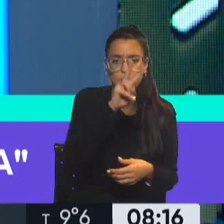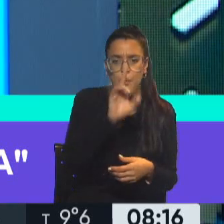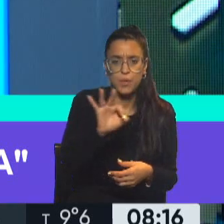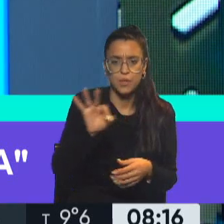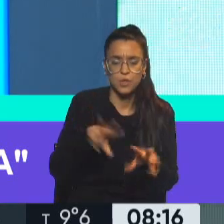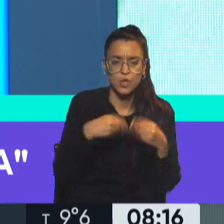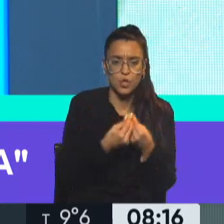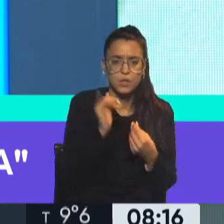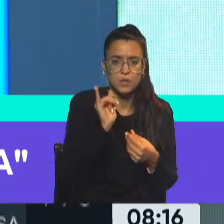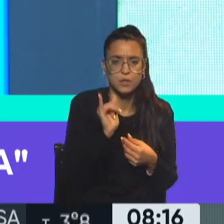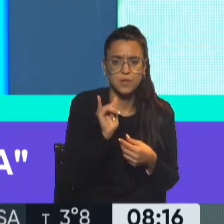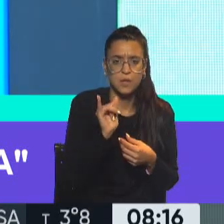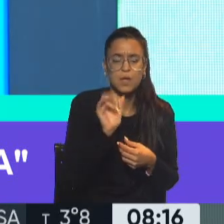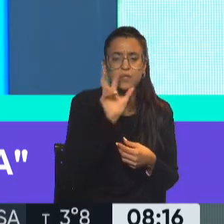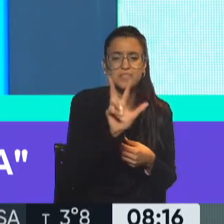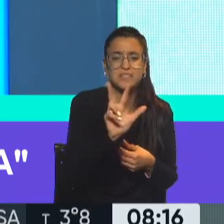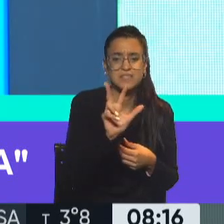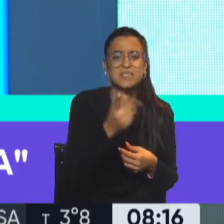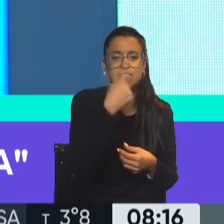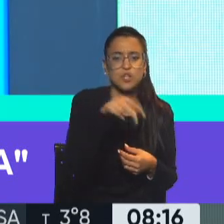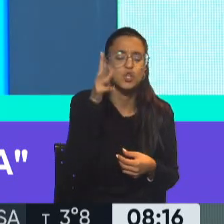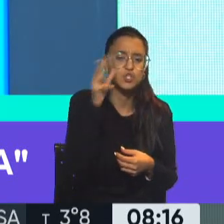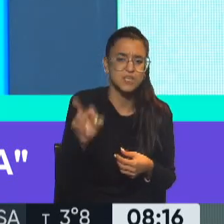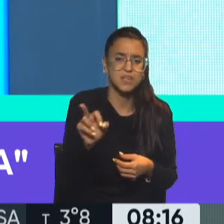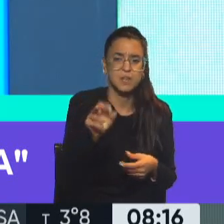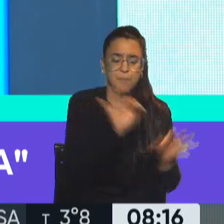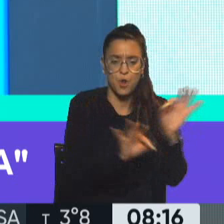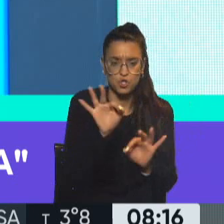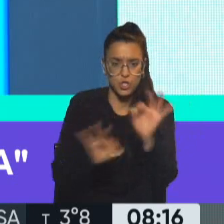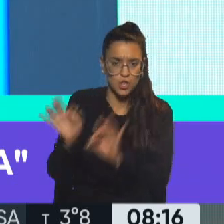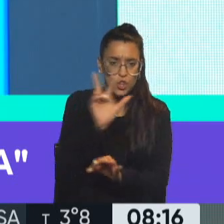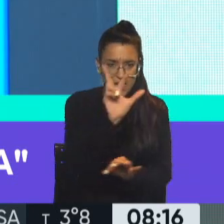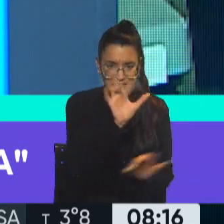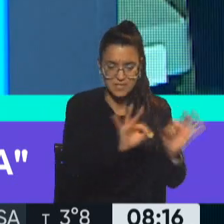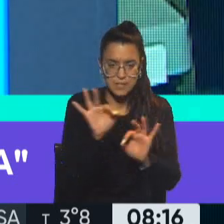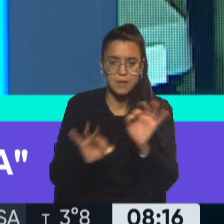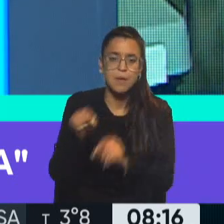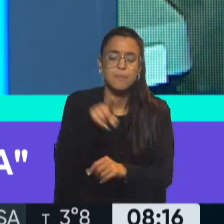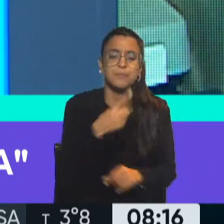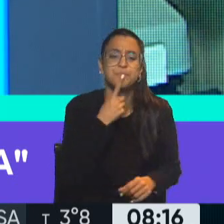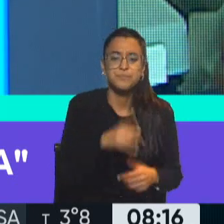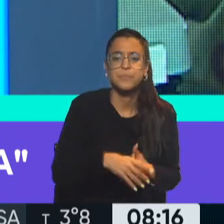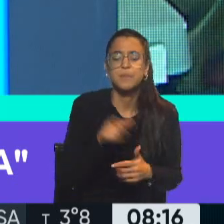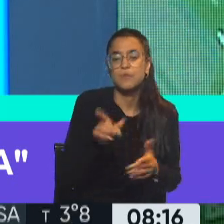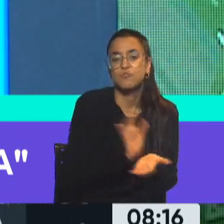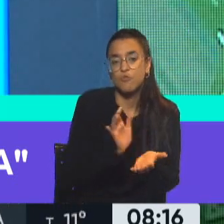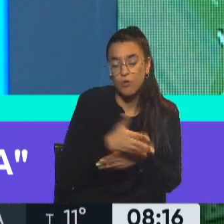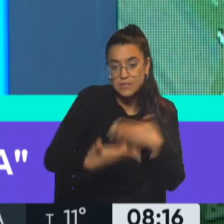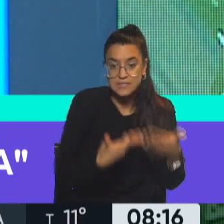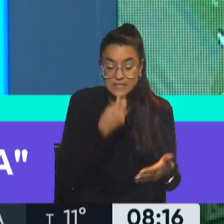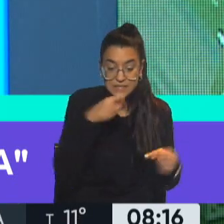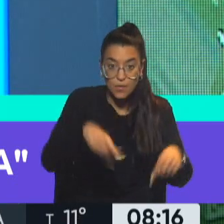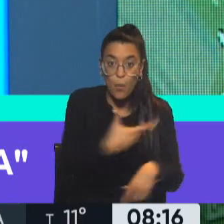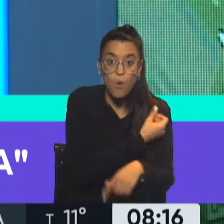Hasta ahora 120 sí, en total. son 3. 120. Sí, exacto. 180, son 3 180. proyectos. El tema es que esto va a dejar una capacidad instalada. Entonces, si no es